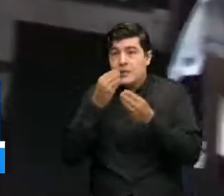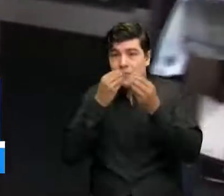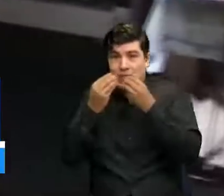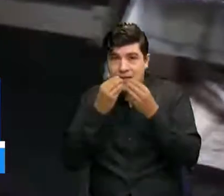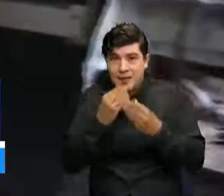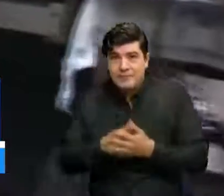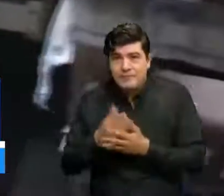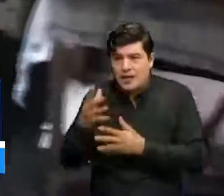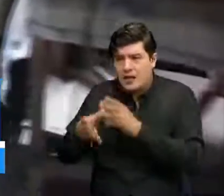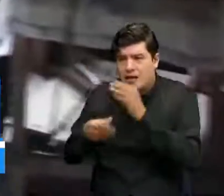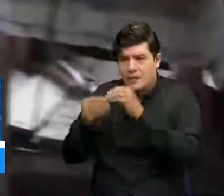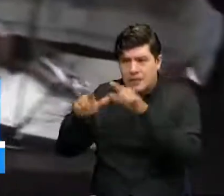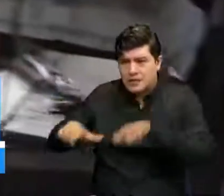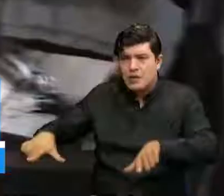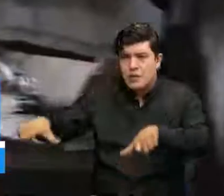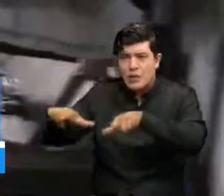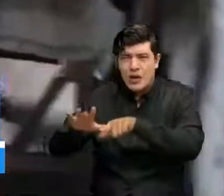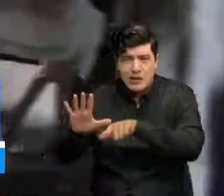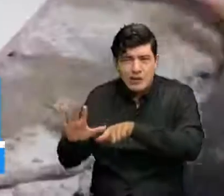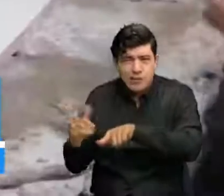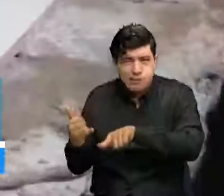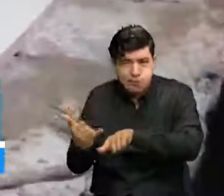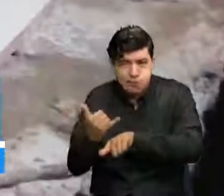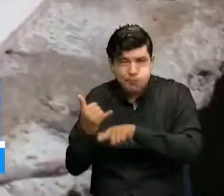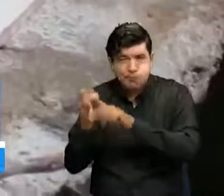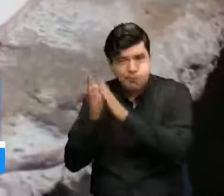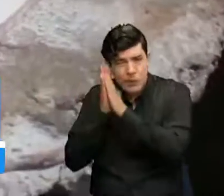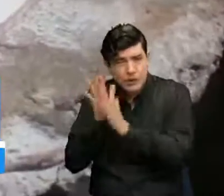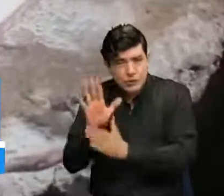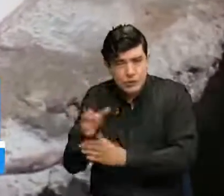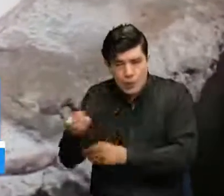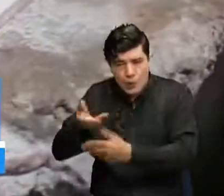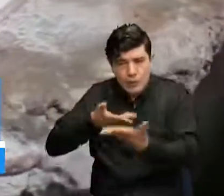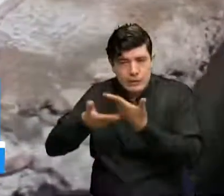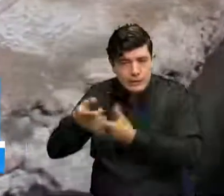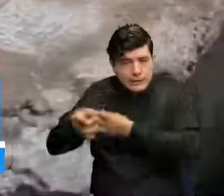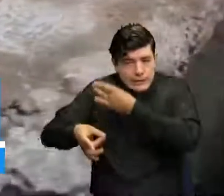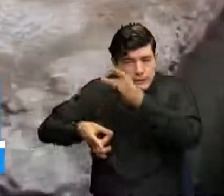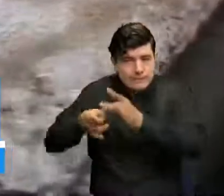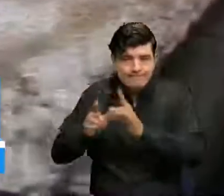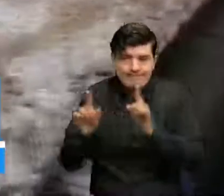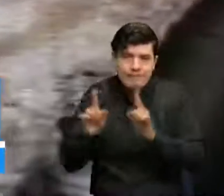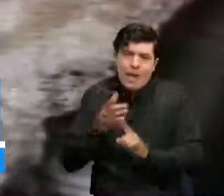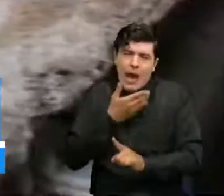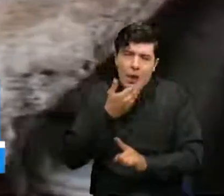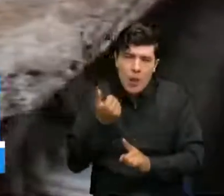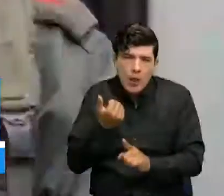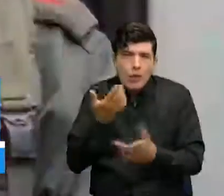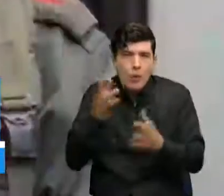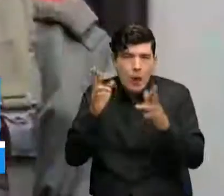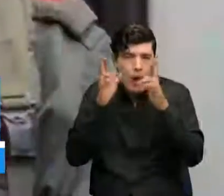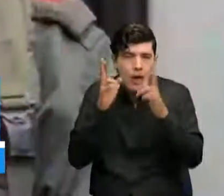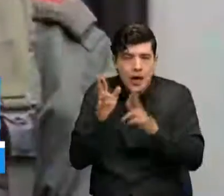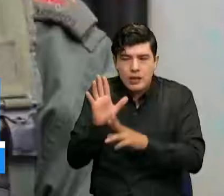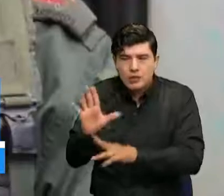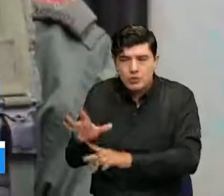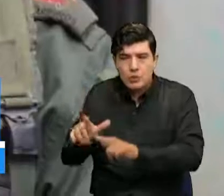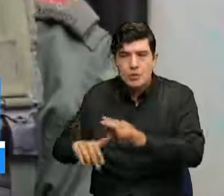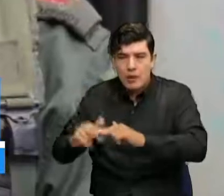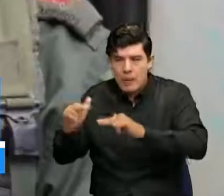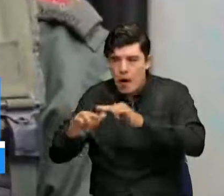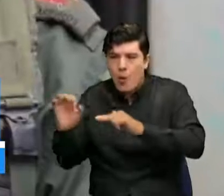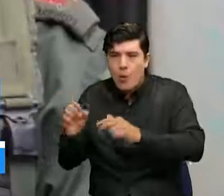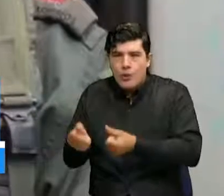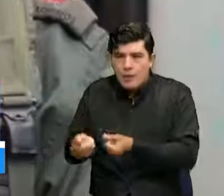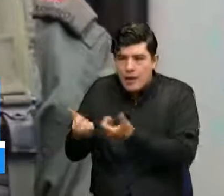sea, es un cuarto, pero no es de pronto la condición adecuada. Sería bueno para también arreglarle el cuarto a él y vivir como